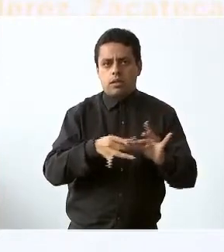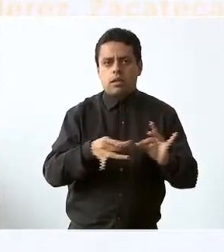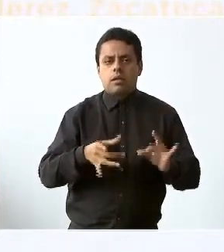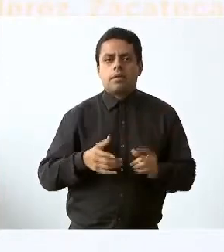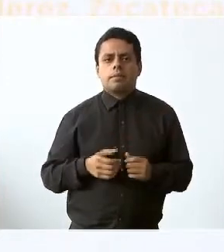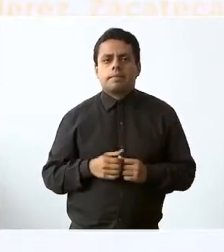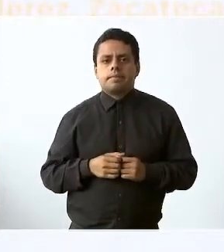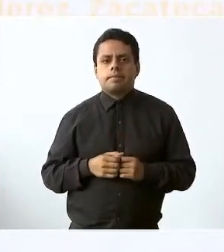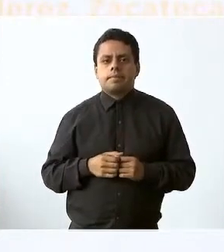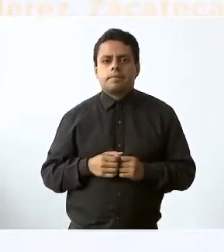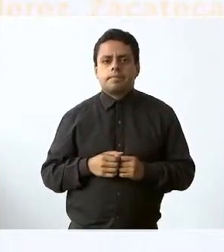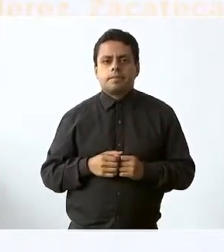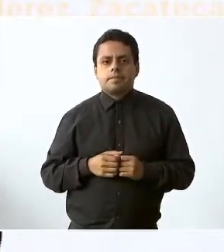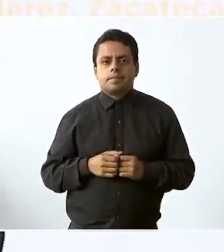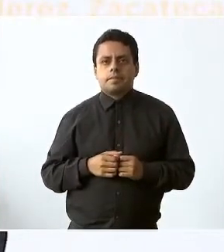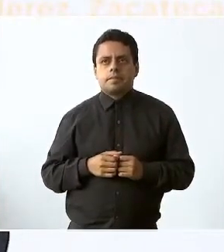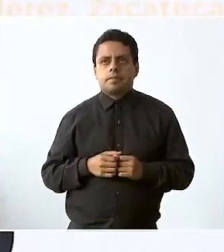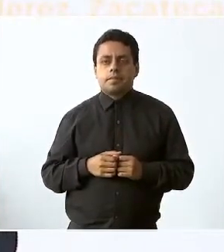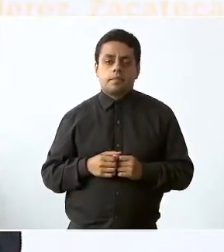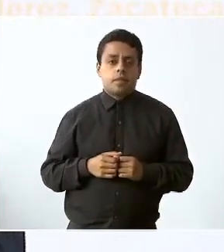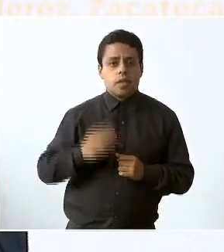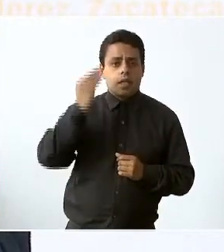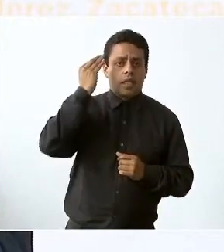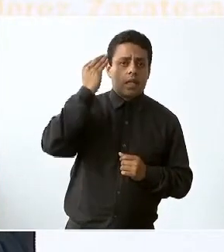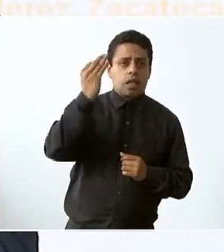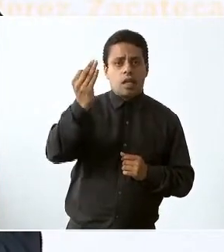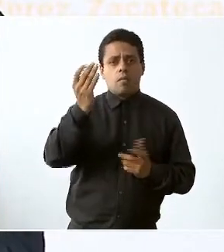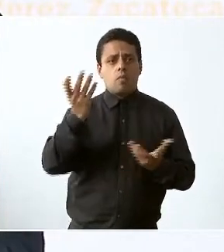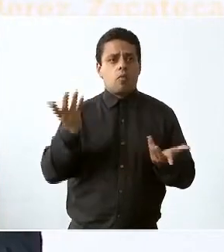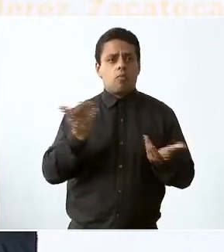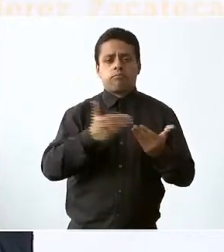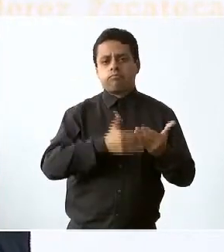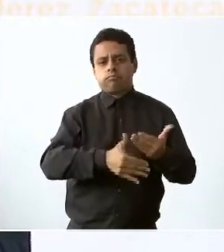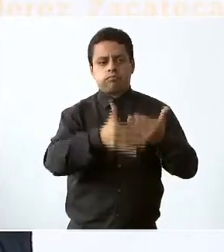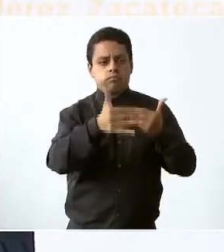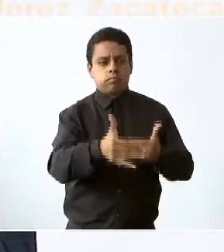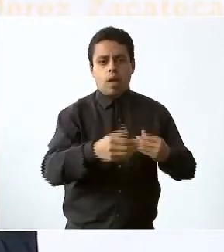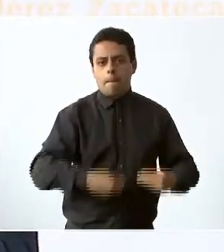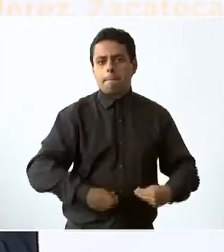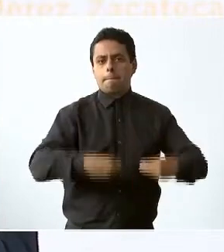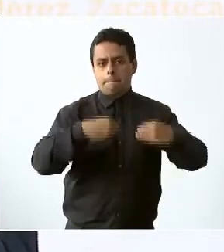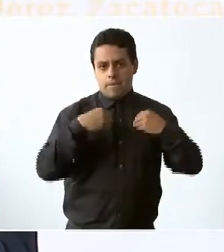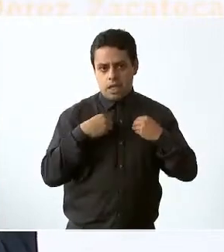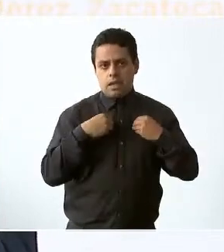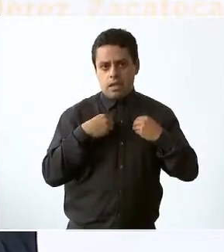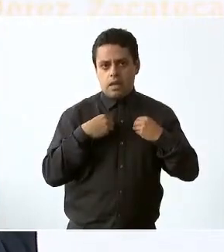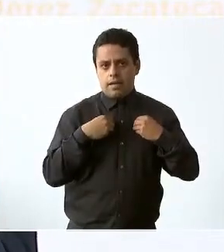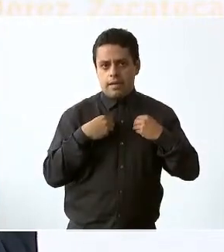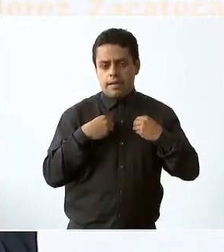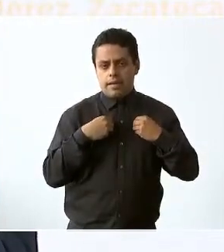sobre el tiempo y la vida,